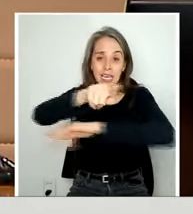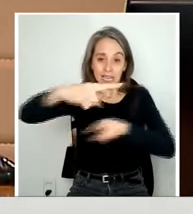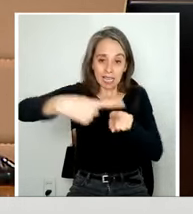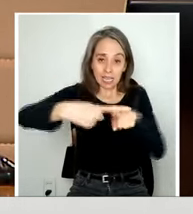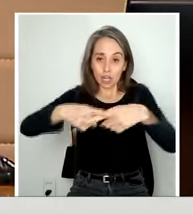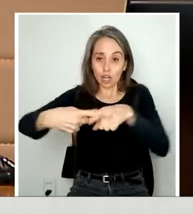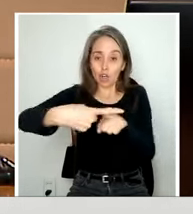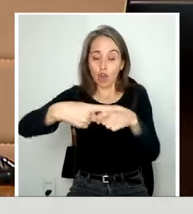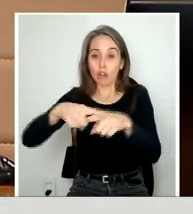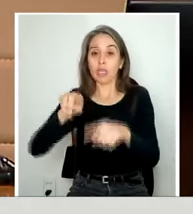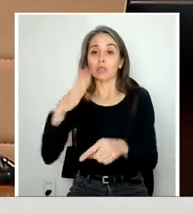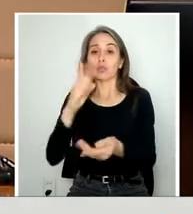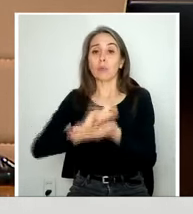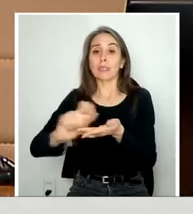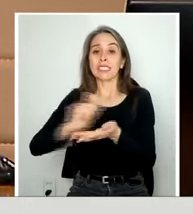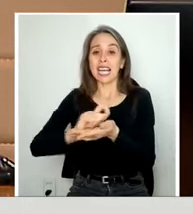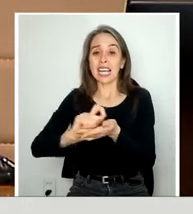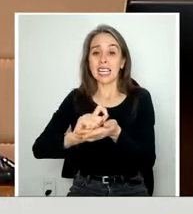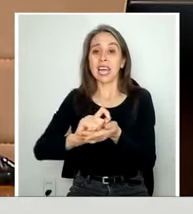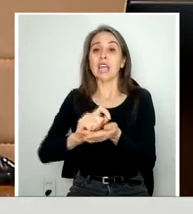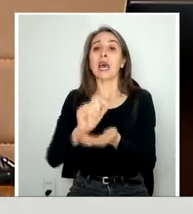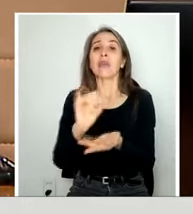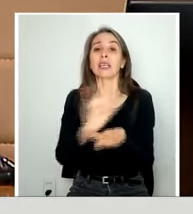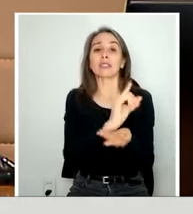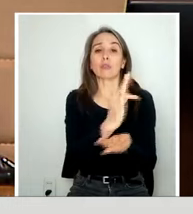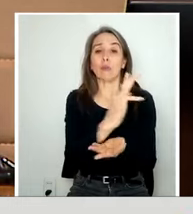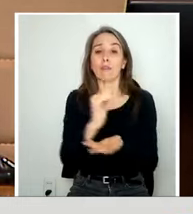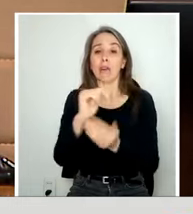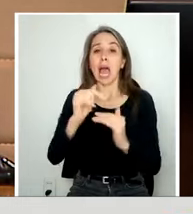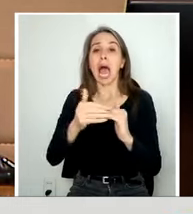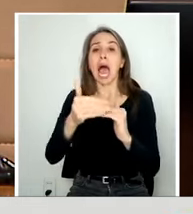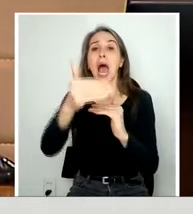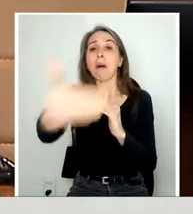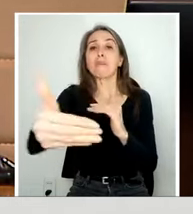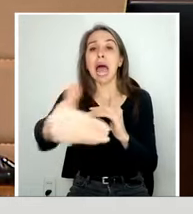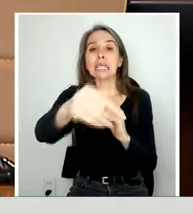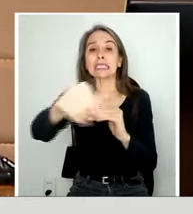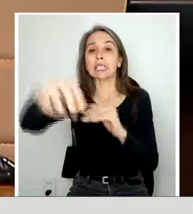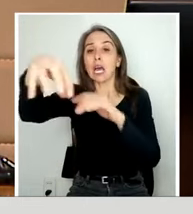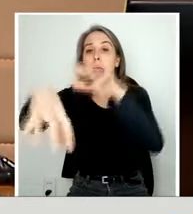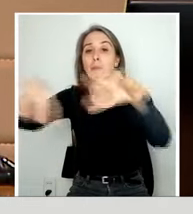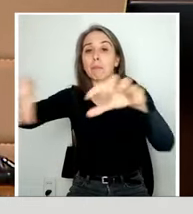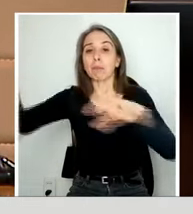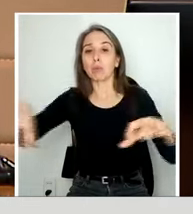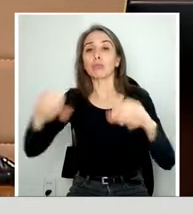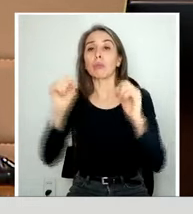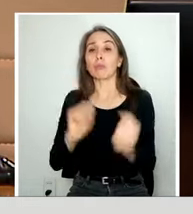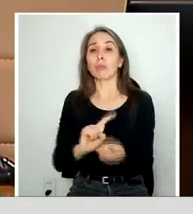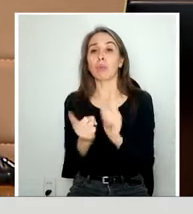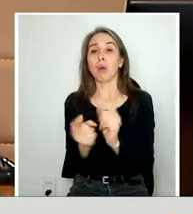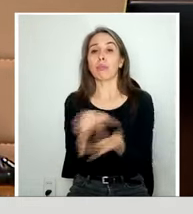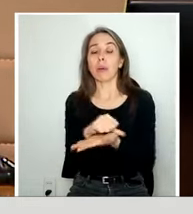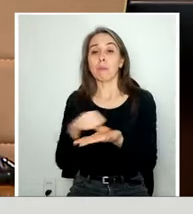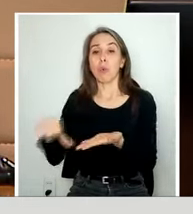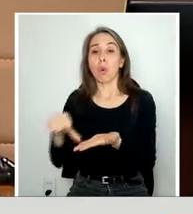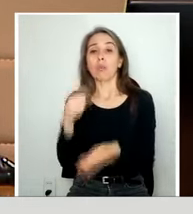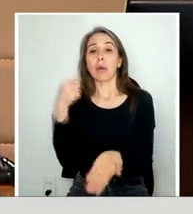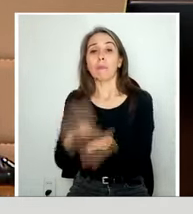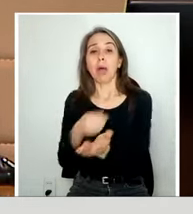subsecretaría de para las fuerzas armadas y esto es grave porque puede terminar con multas millonarias